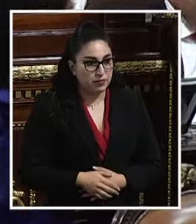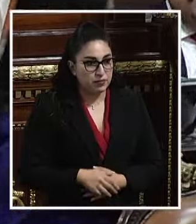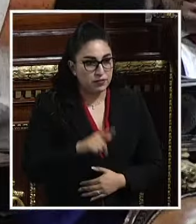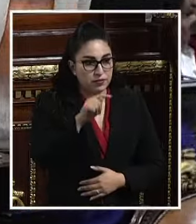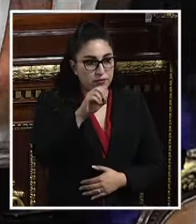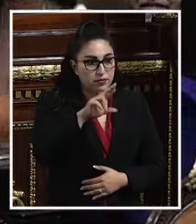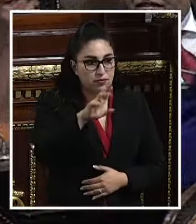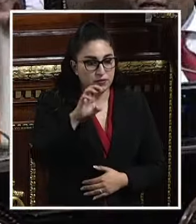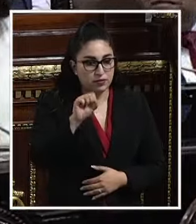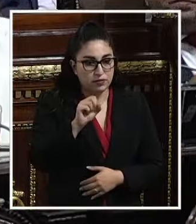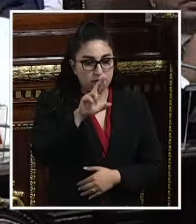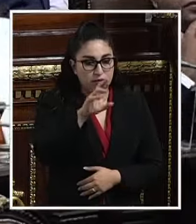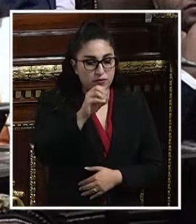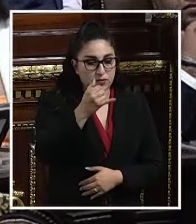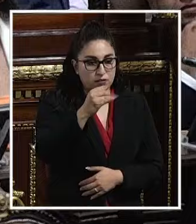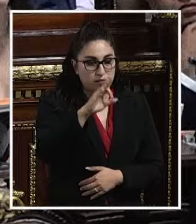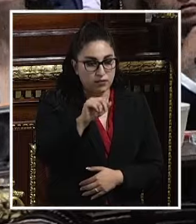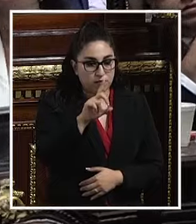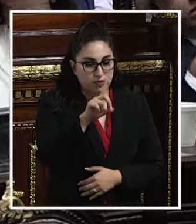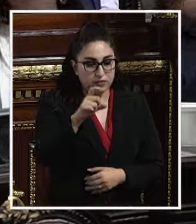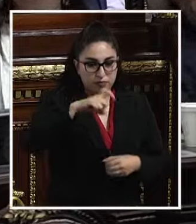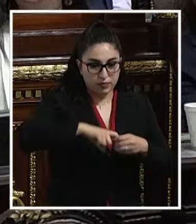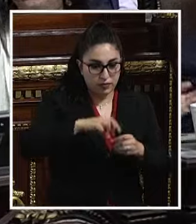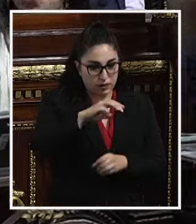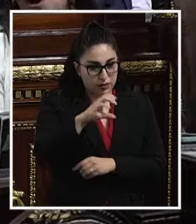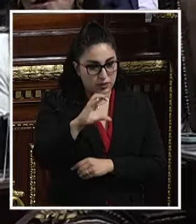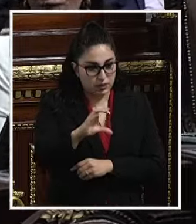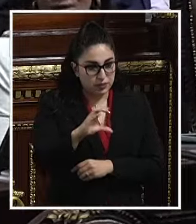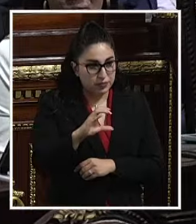Torres González Royfield, bancada naranja, presente.